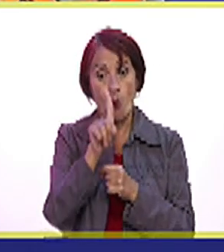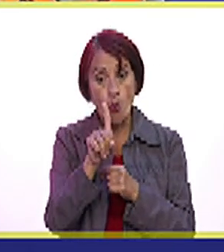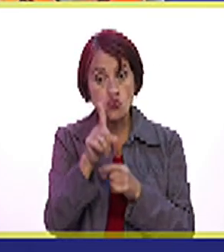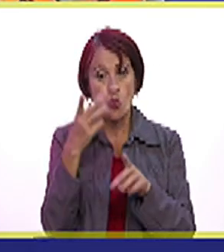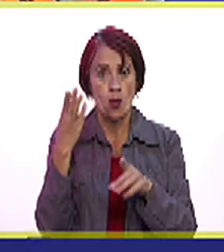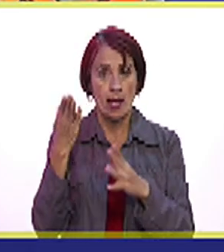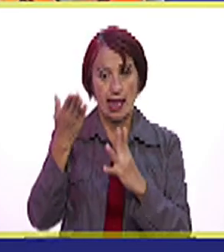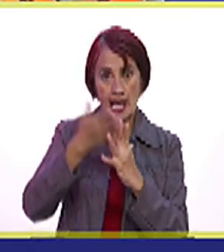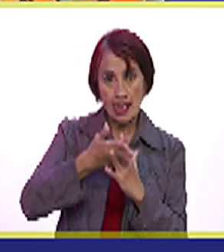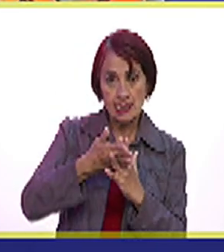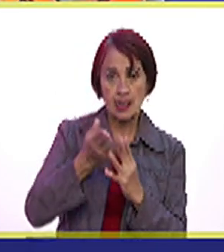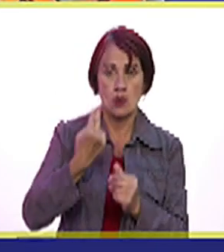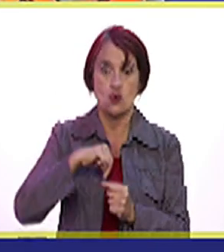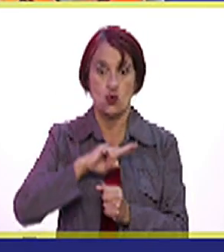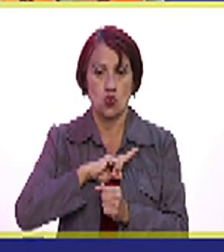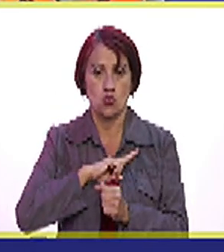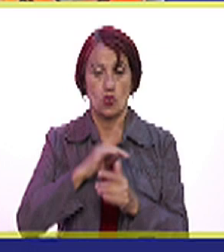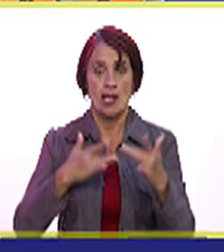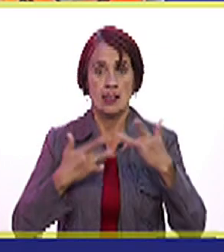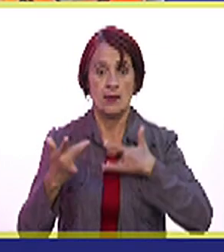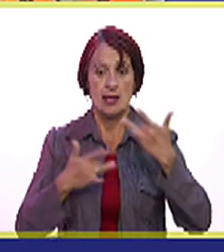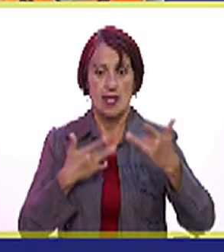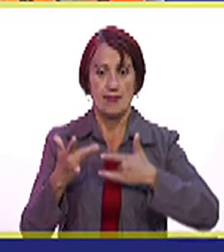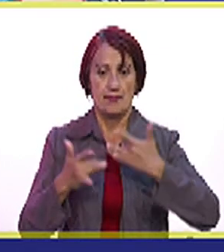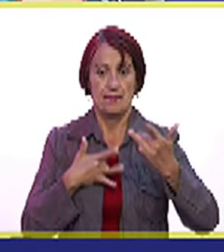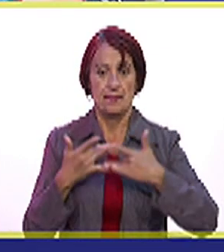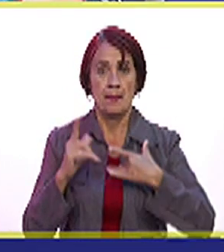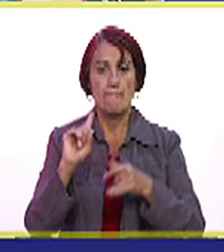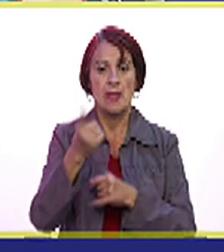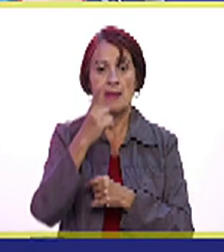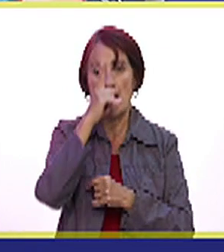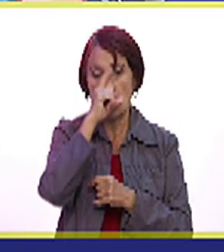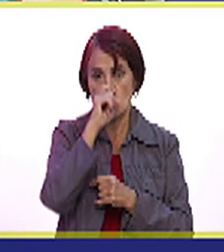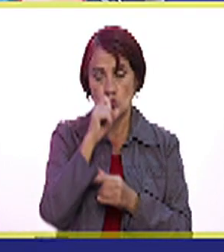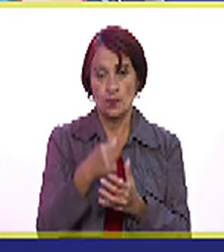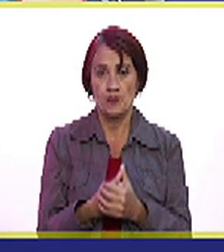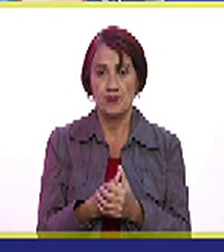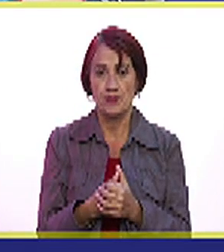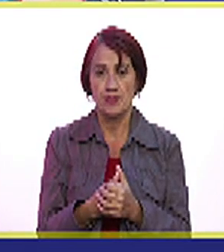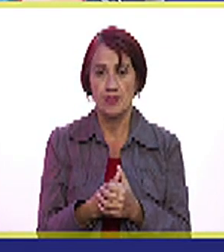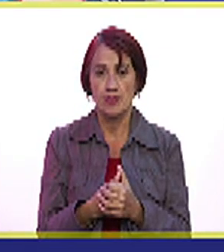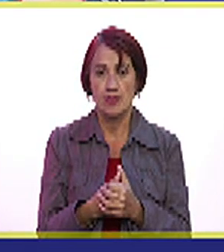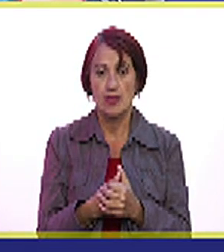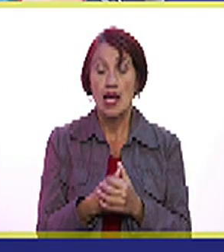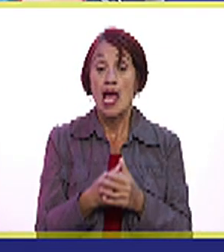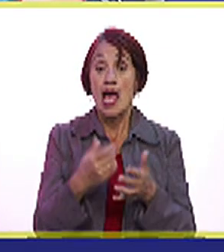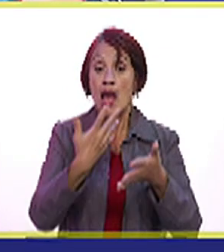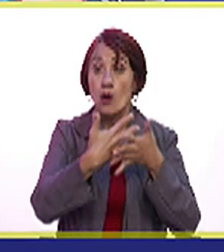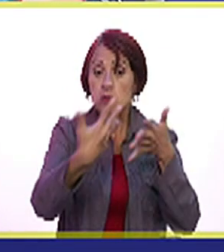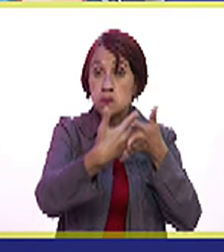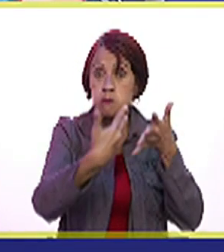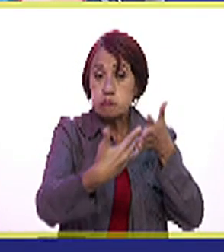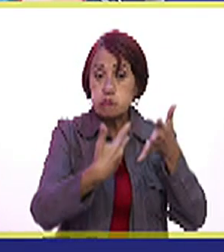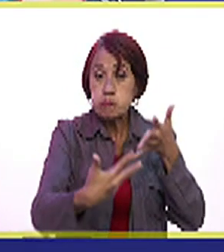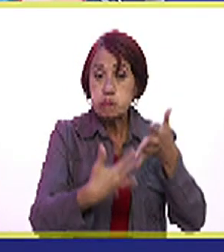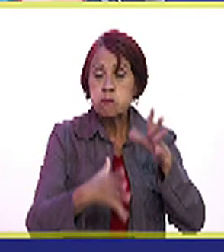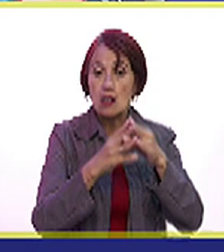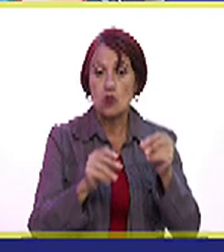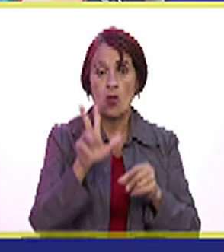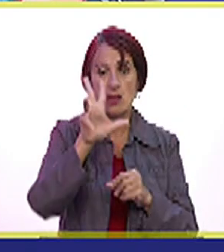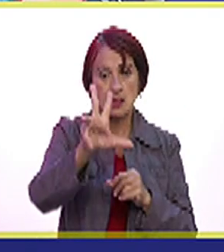¿Okay? Vamos con las actividades. Primer año. En un párrafo vamos a describir 3